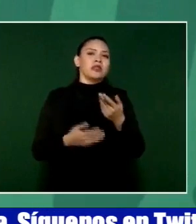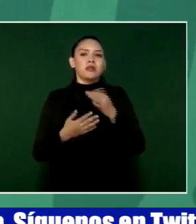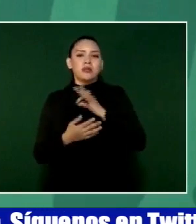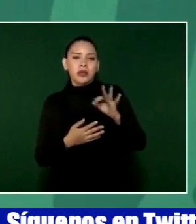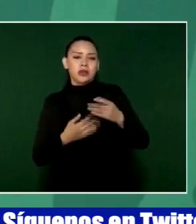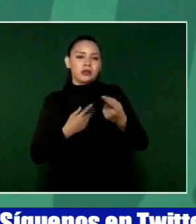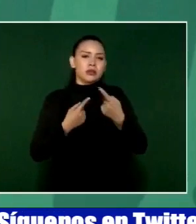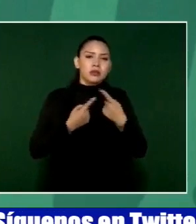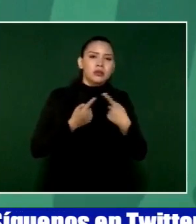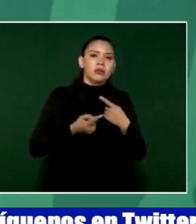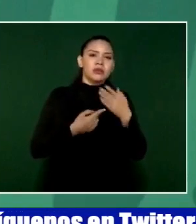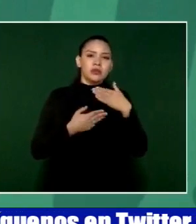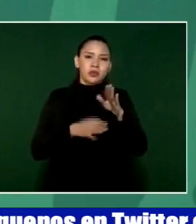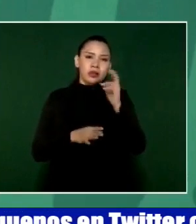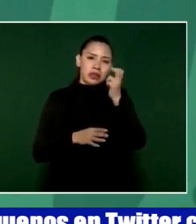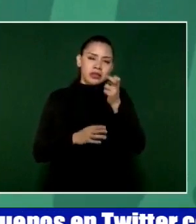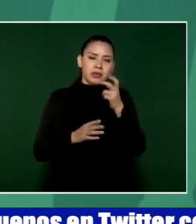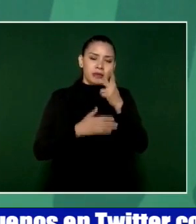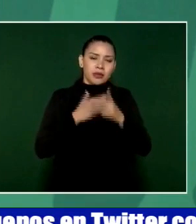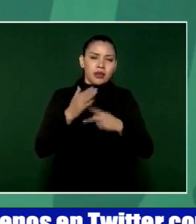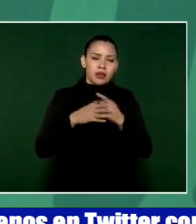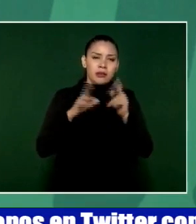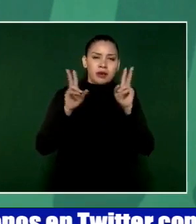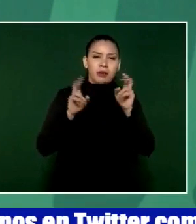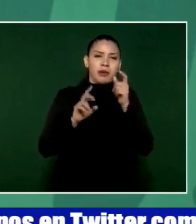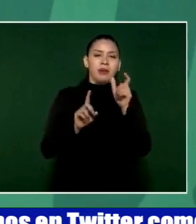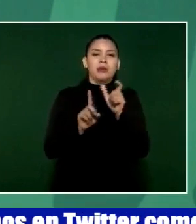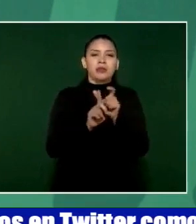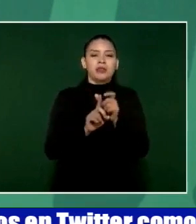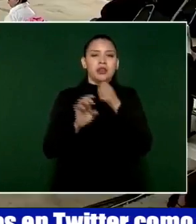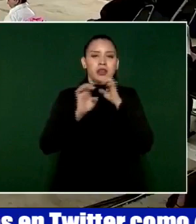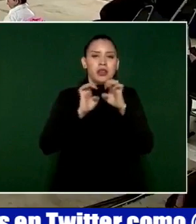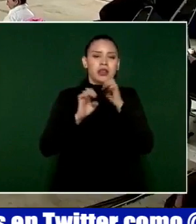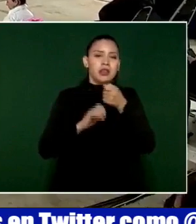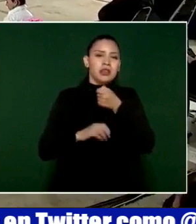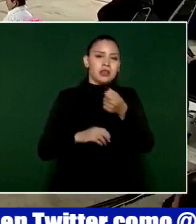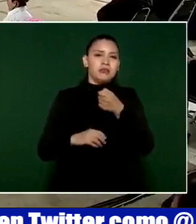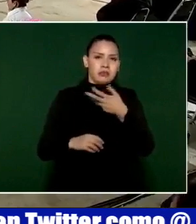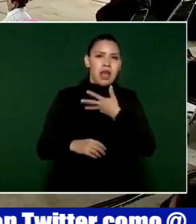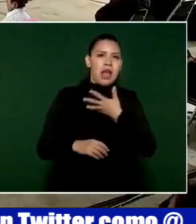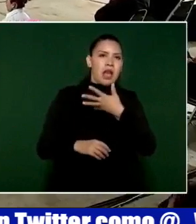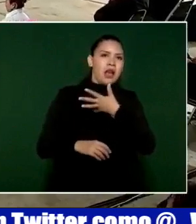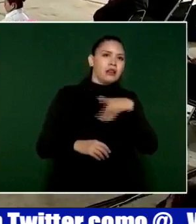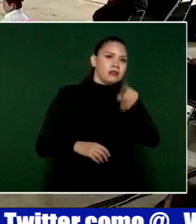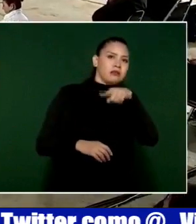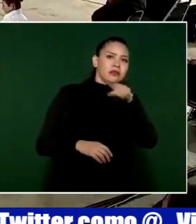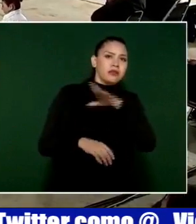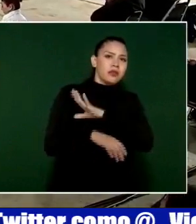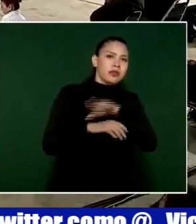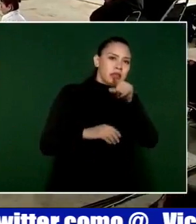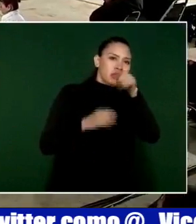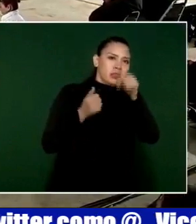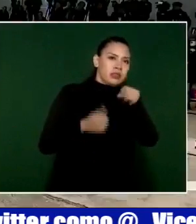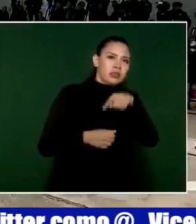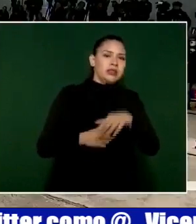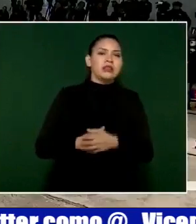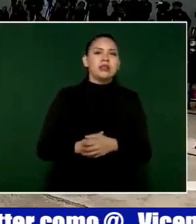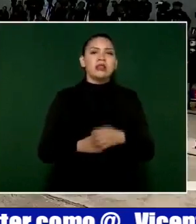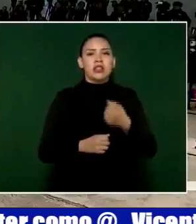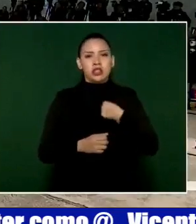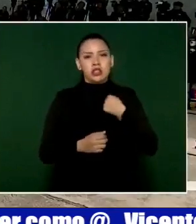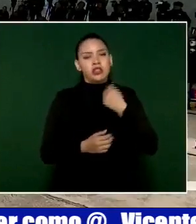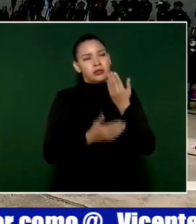La pregunta de Sara Pablo, si me lo permite, y luego con mucho respeto para la compañera corresponsal, pues va en